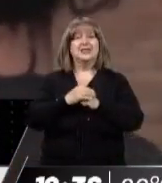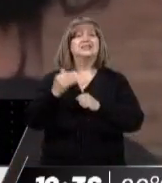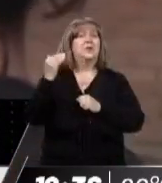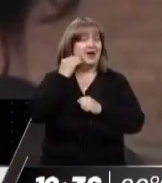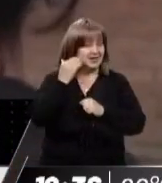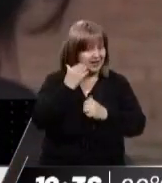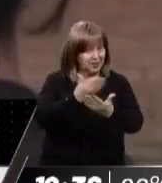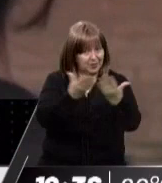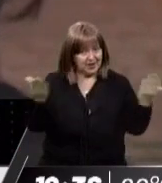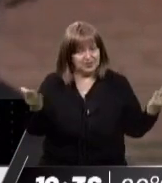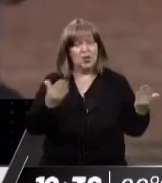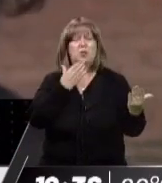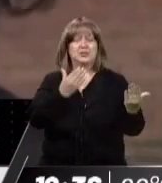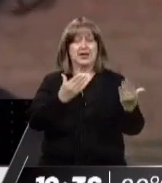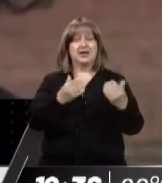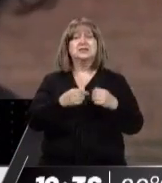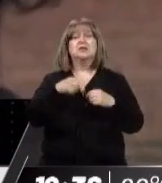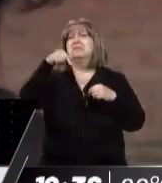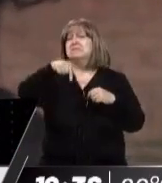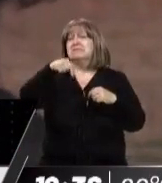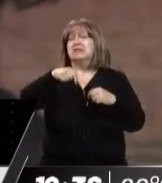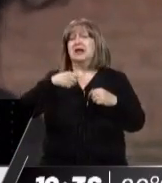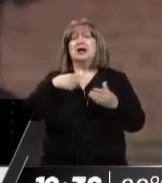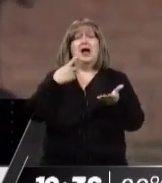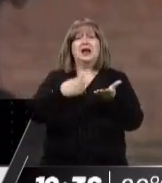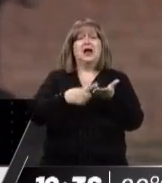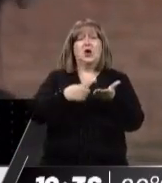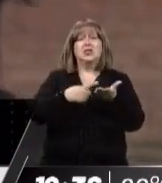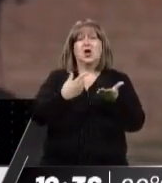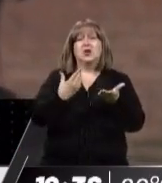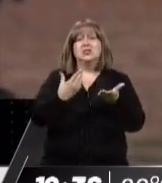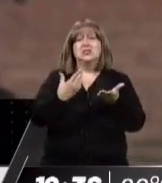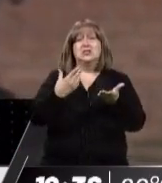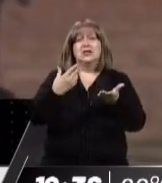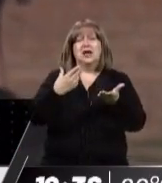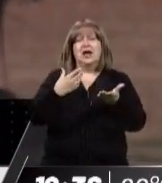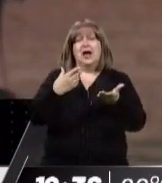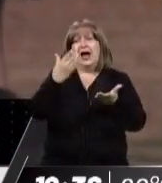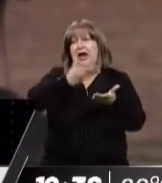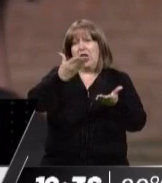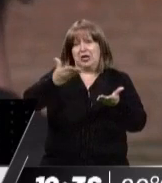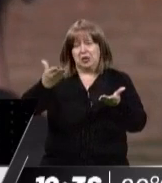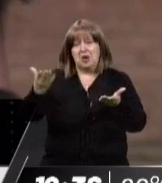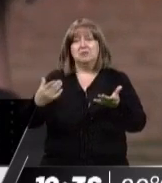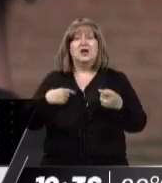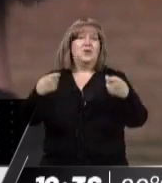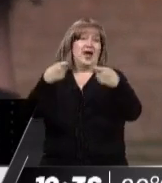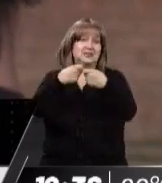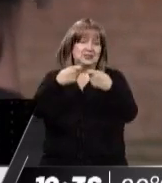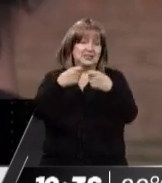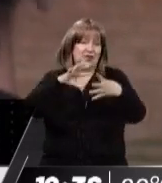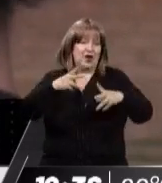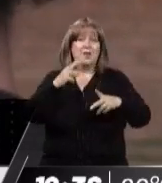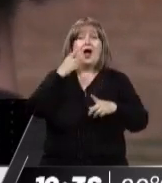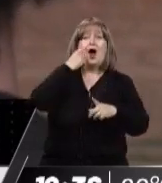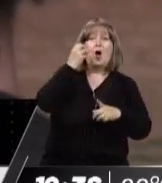Buenas tardes para todos. Narcóticos Anónimos es una asociación o confraternidad sin ánimo de lucro, compuesta por